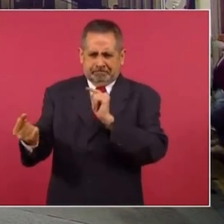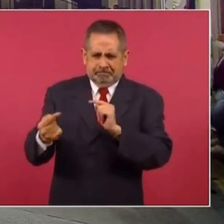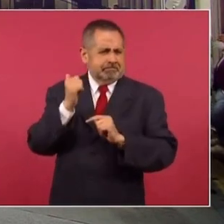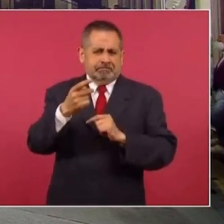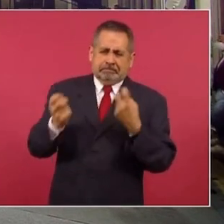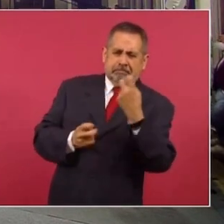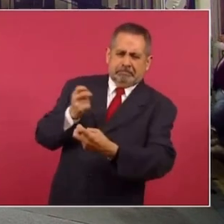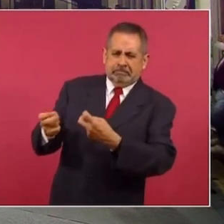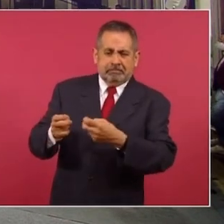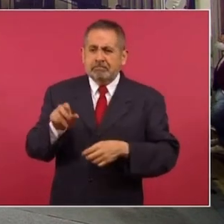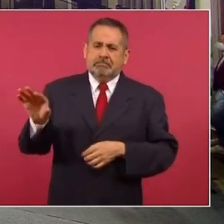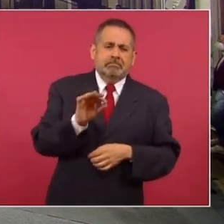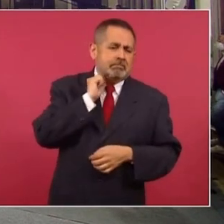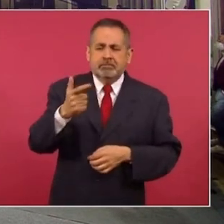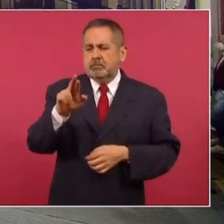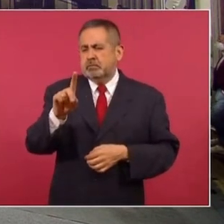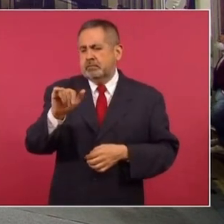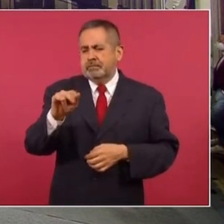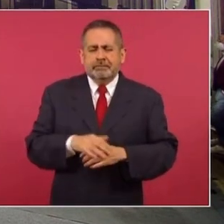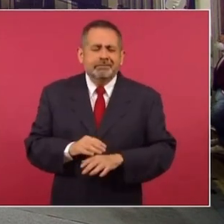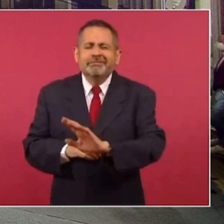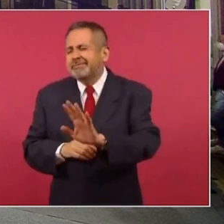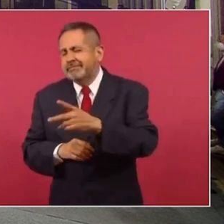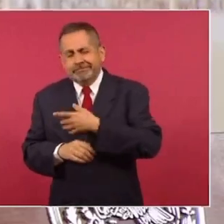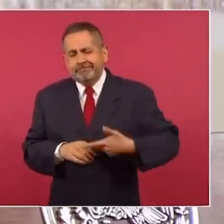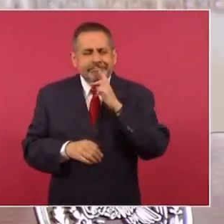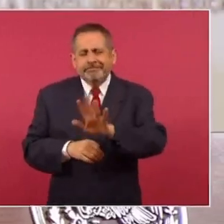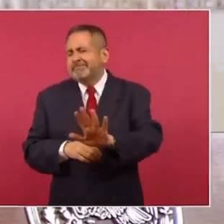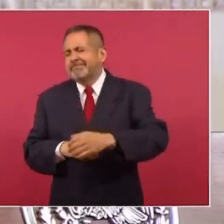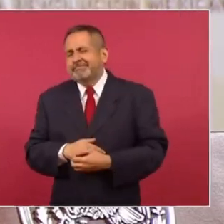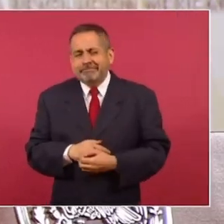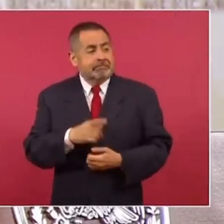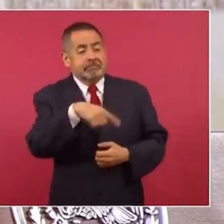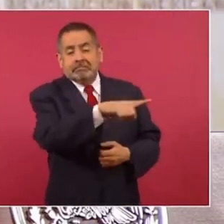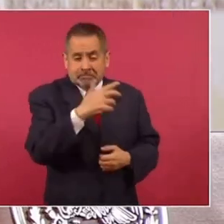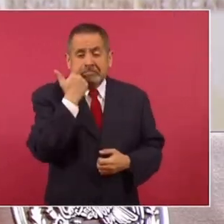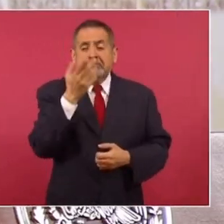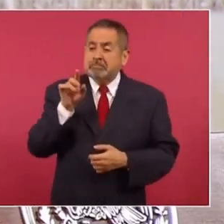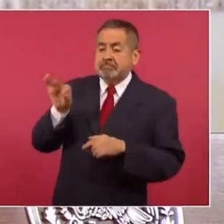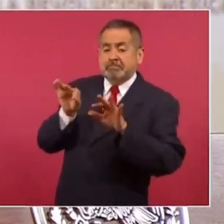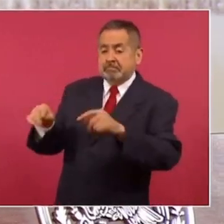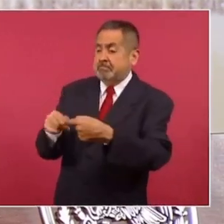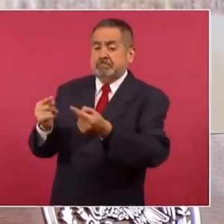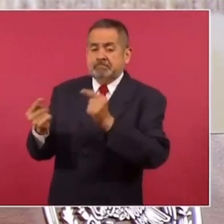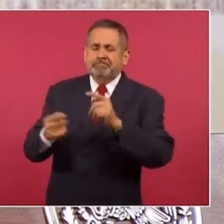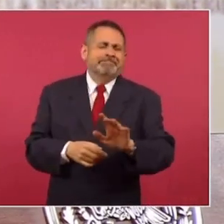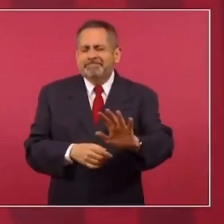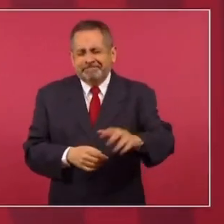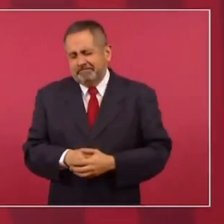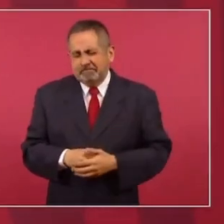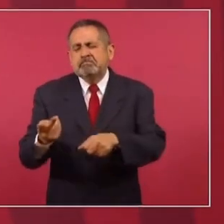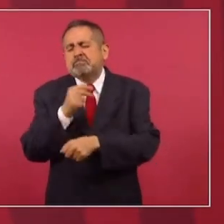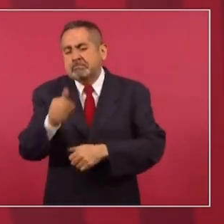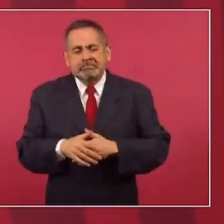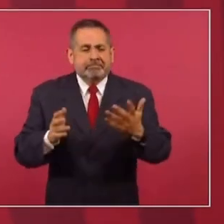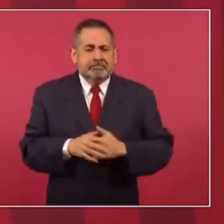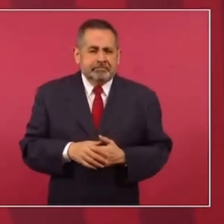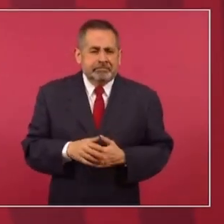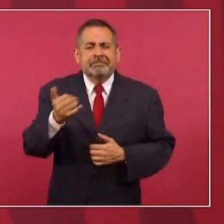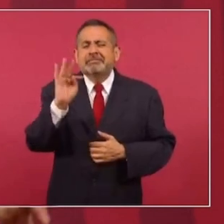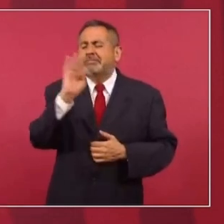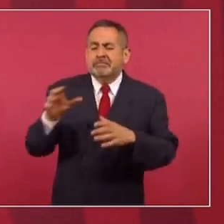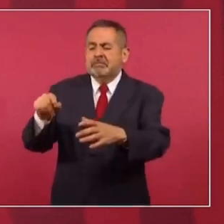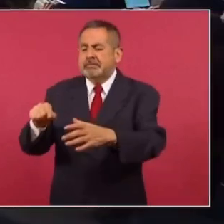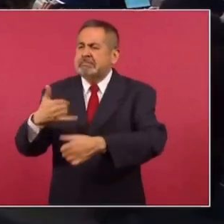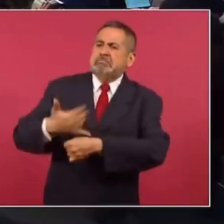propuesta crítica hacia la designación del senador Guadiana? No. Eso es lo que quisieran nuestros adversarios. Pero no pasa nada. Hasta en el caso de que